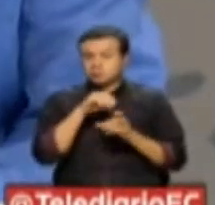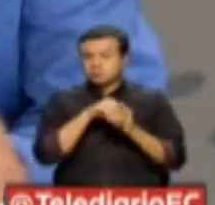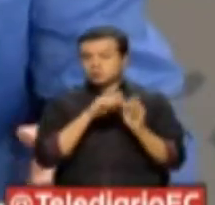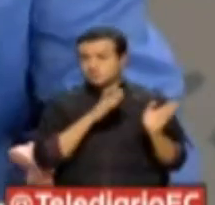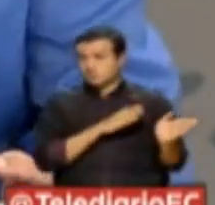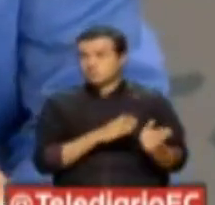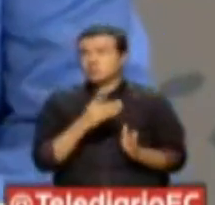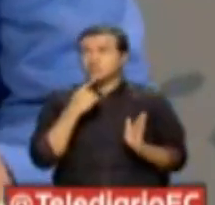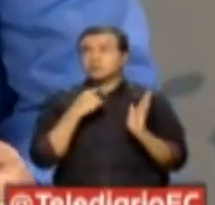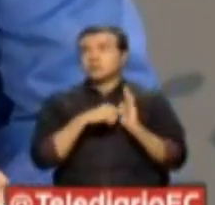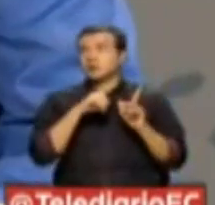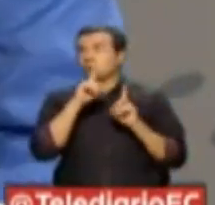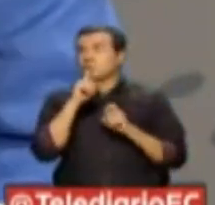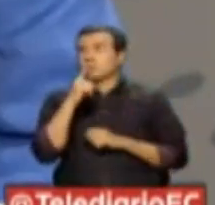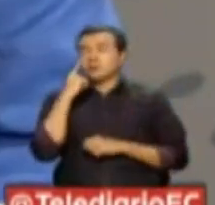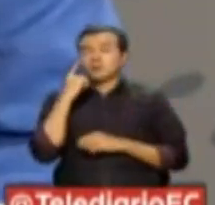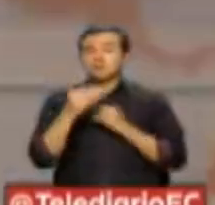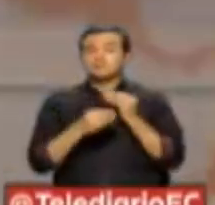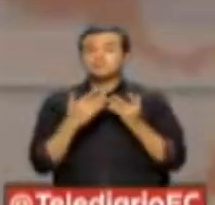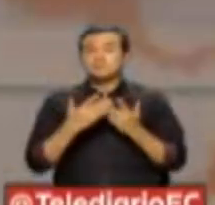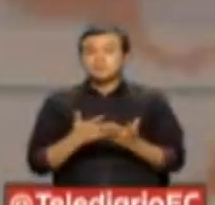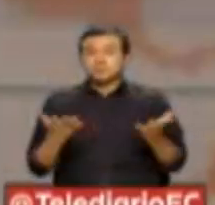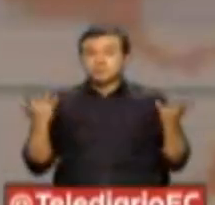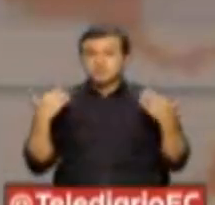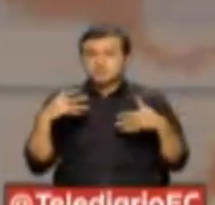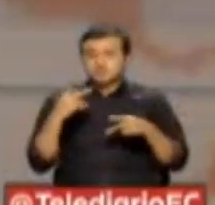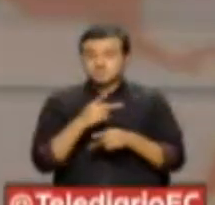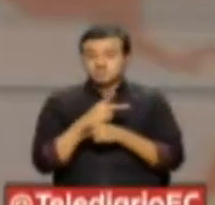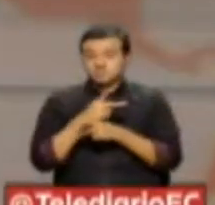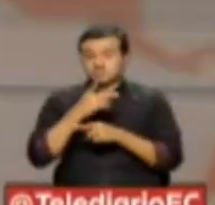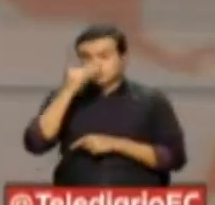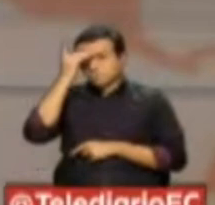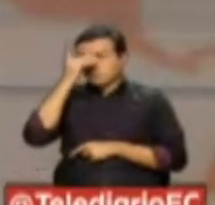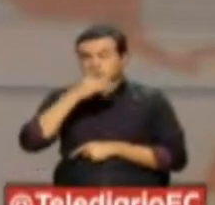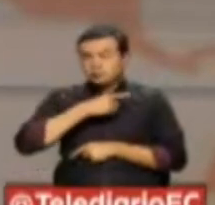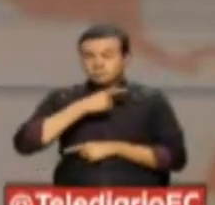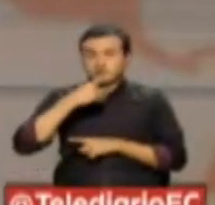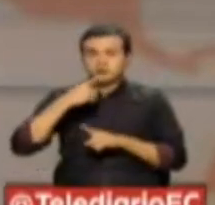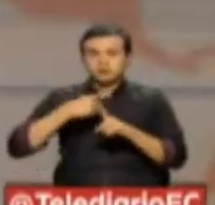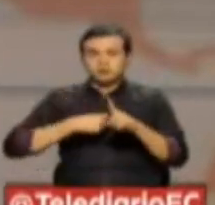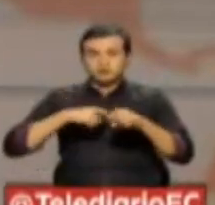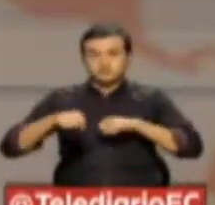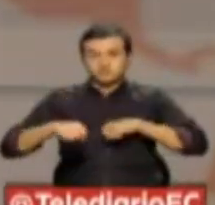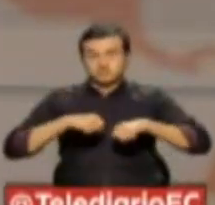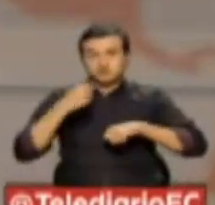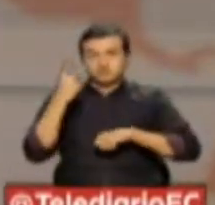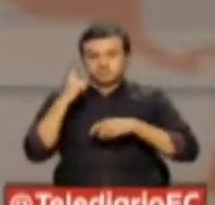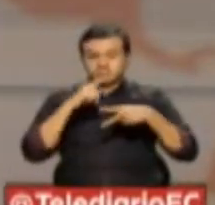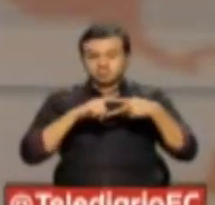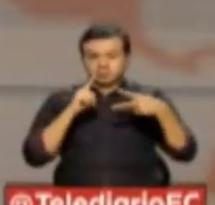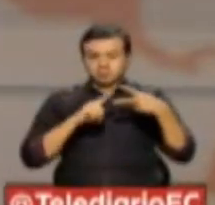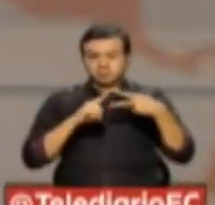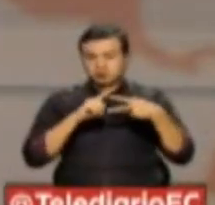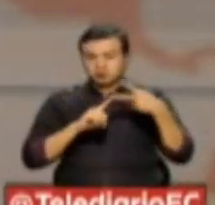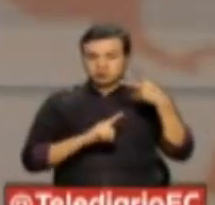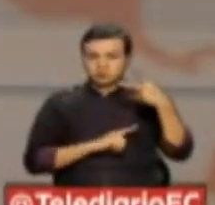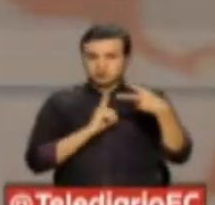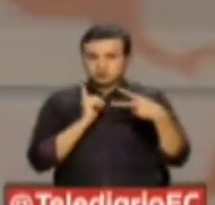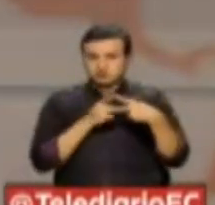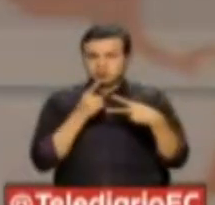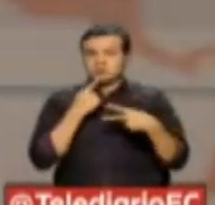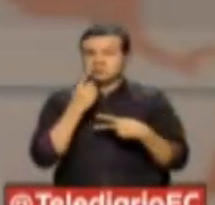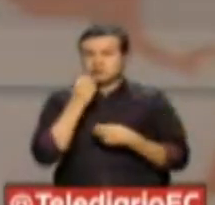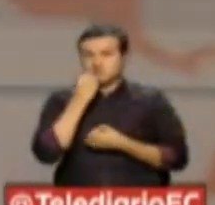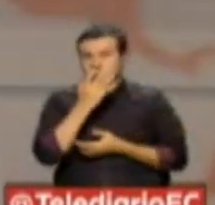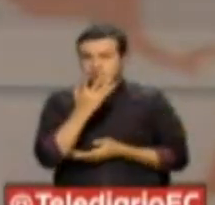cosas pero la pregunta es que 6 esto entonces el consejo resolvió el desde mayo dos cosas fundamentalmente la primera es que